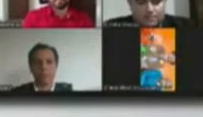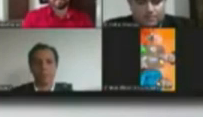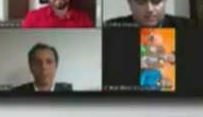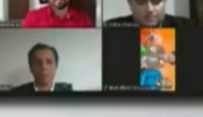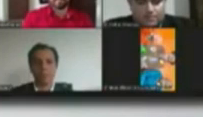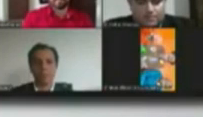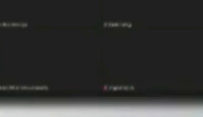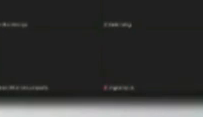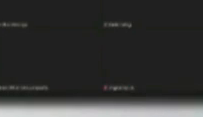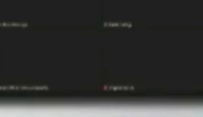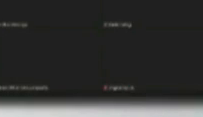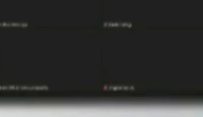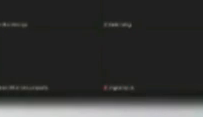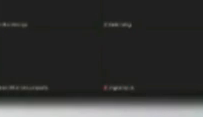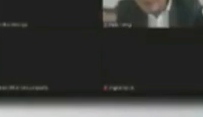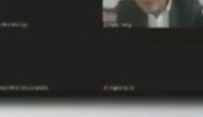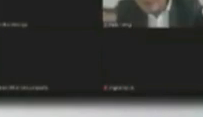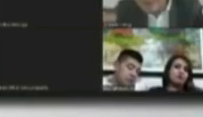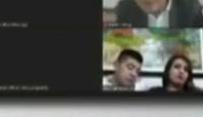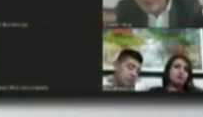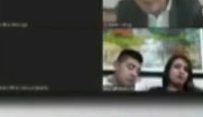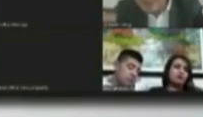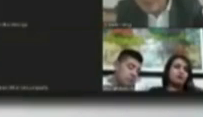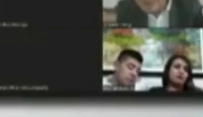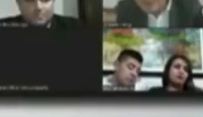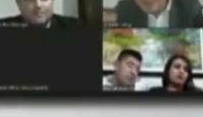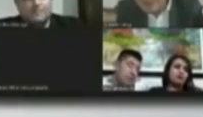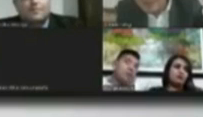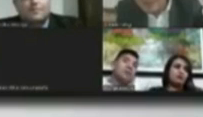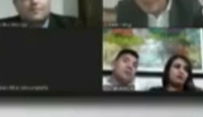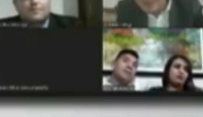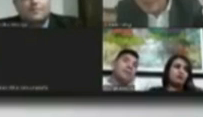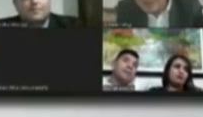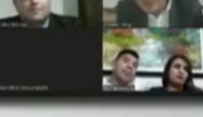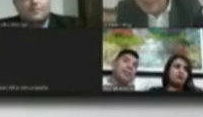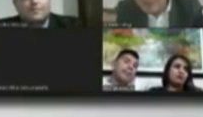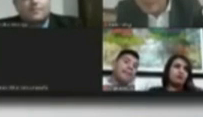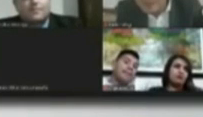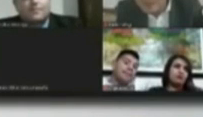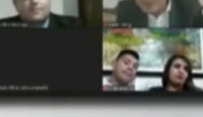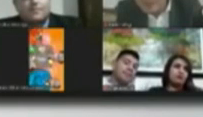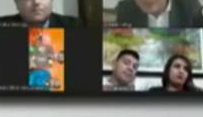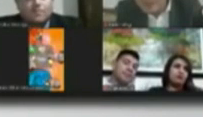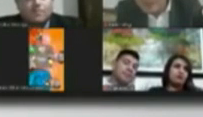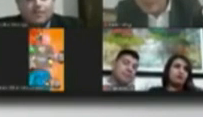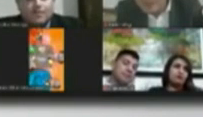Vanegas, Omar David Suárez Villegas.